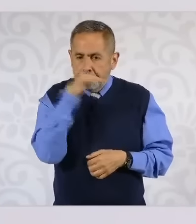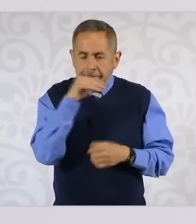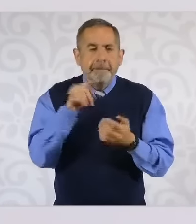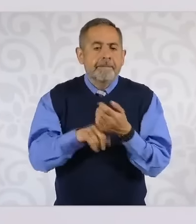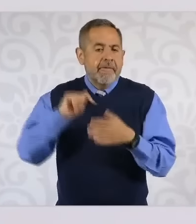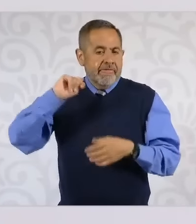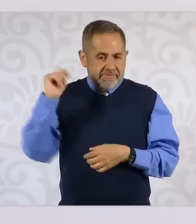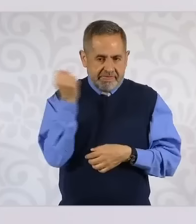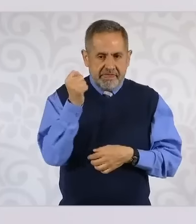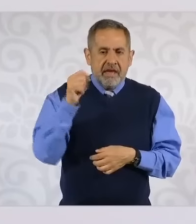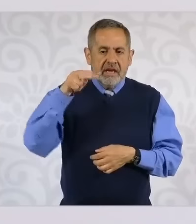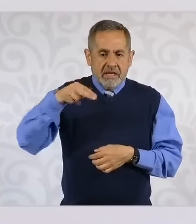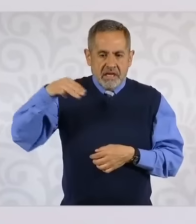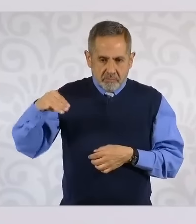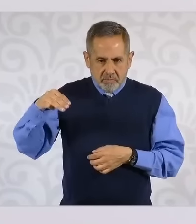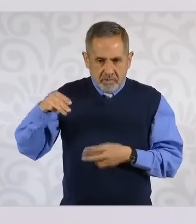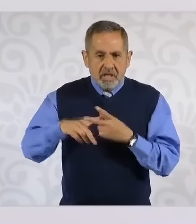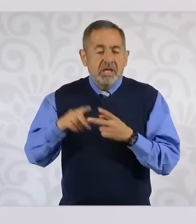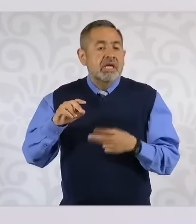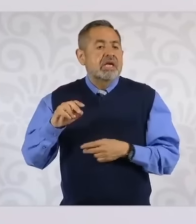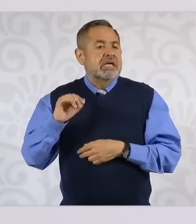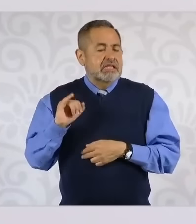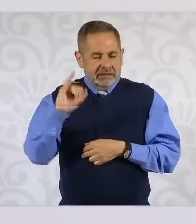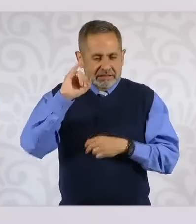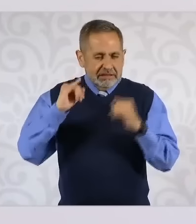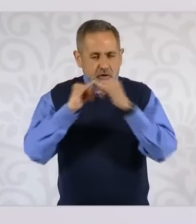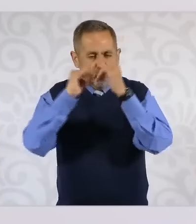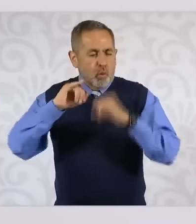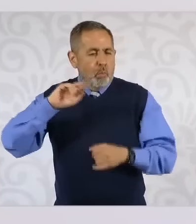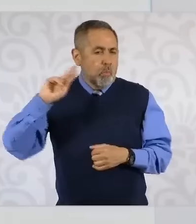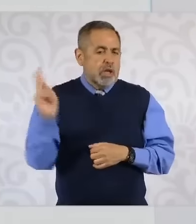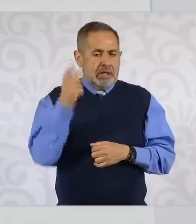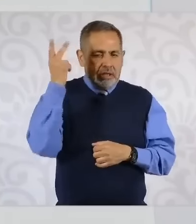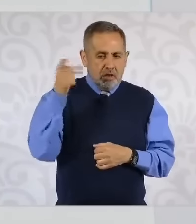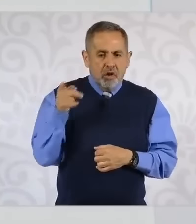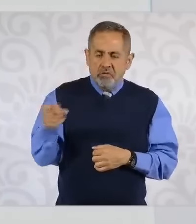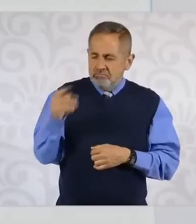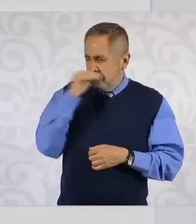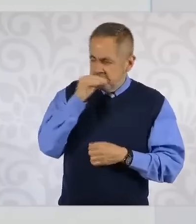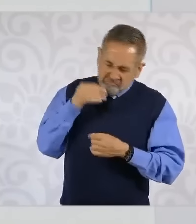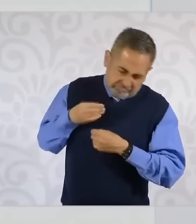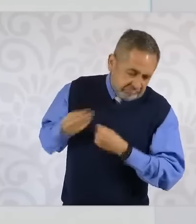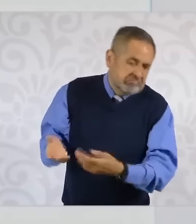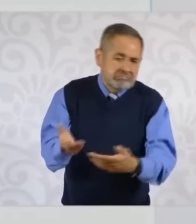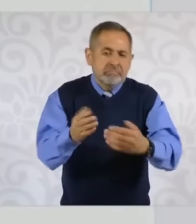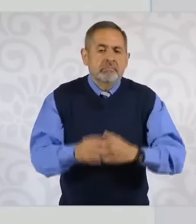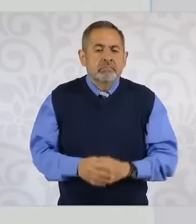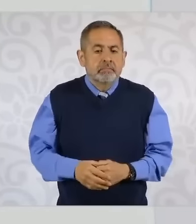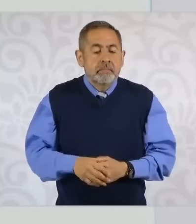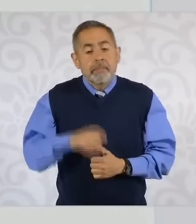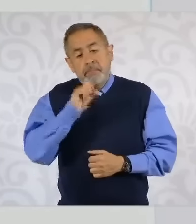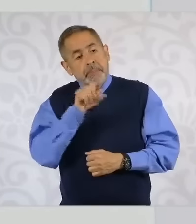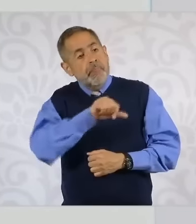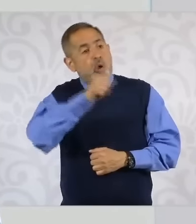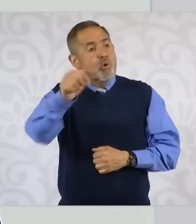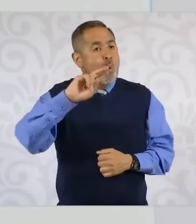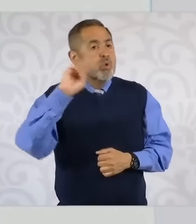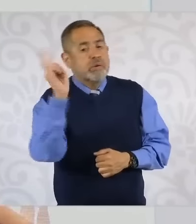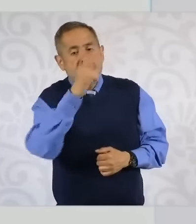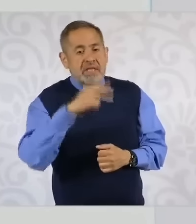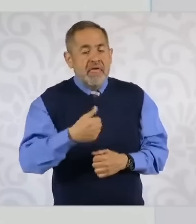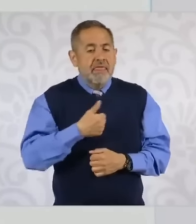Tecnológico Nacional de México y del Instituto Politécnico Nacional. Además, las universidades autónomas, pues